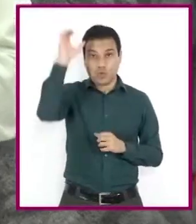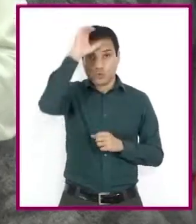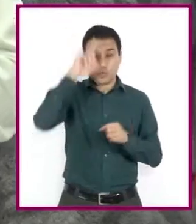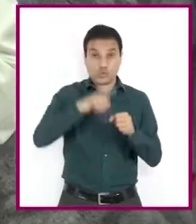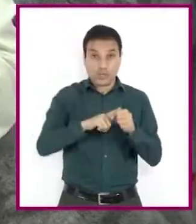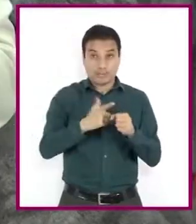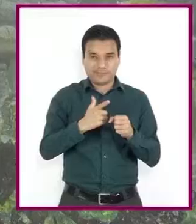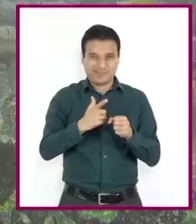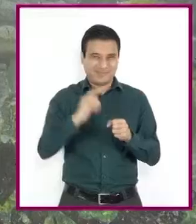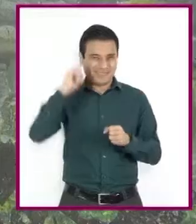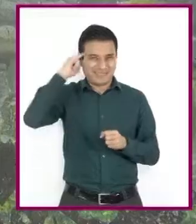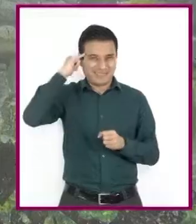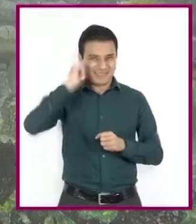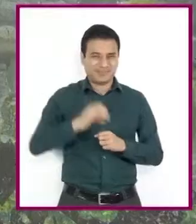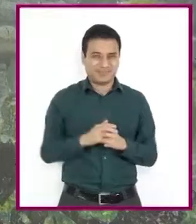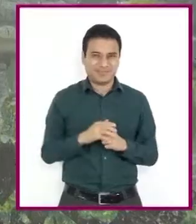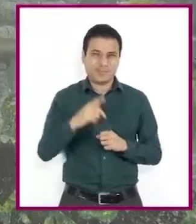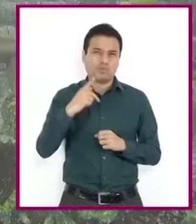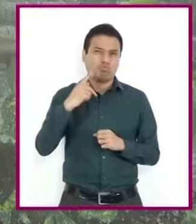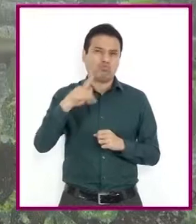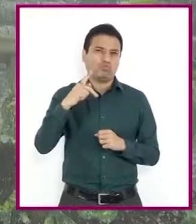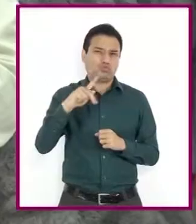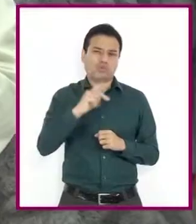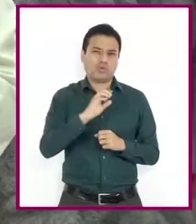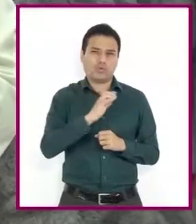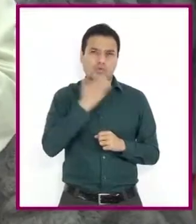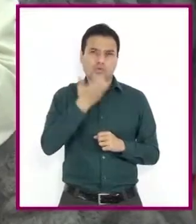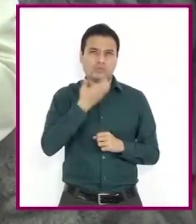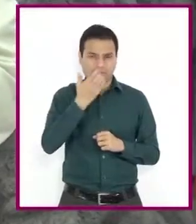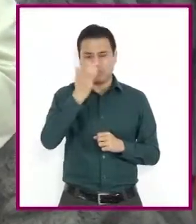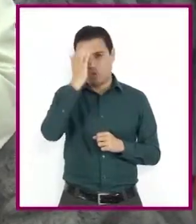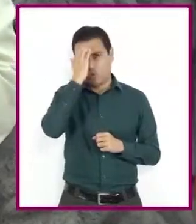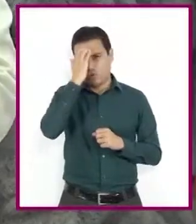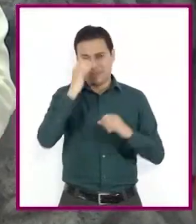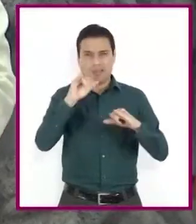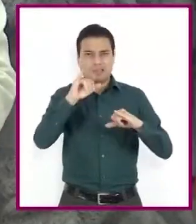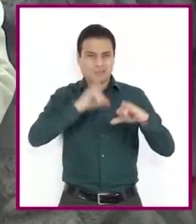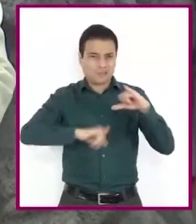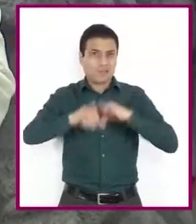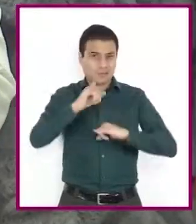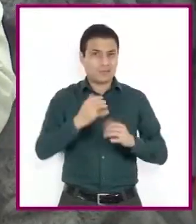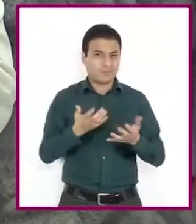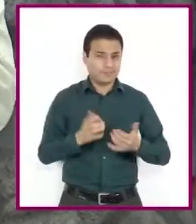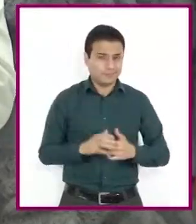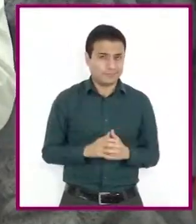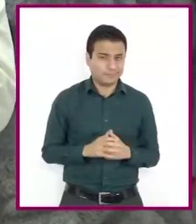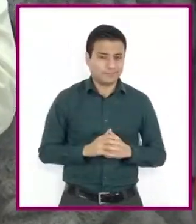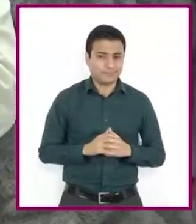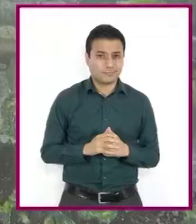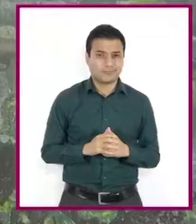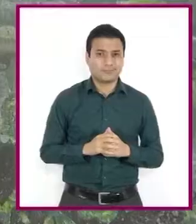es bien conocido que estaban muy avanzados en el desarrollo de la ciencia y la química no se quedaba atrás.